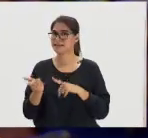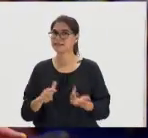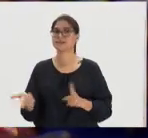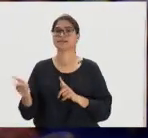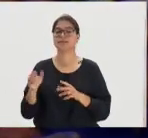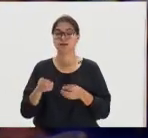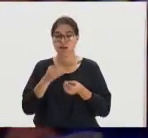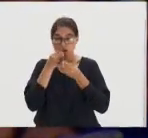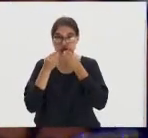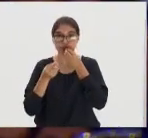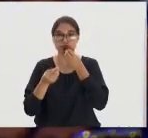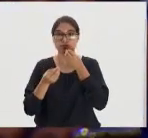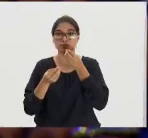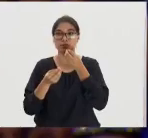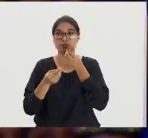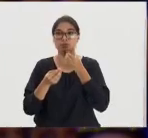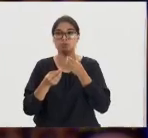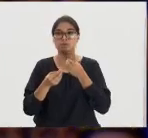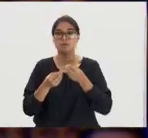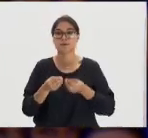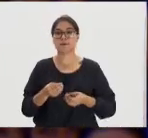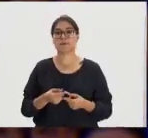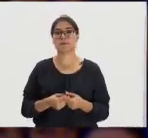Y cuando la suegra agarra la sopa,